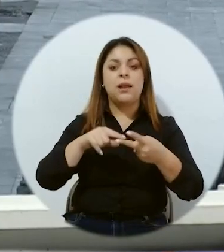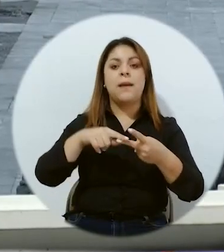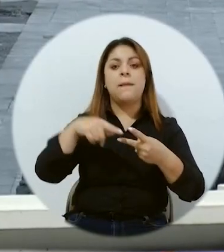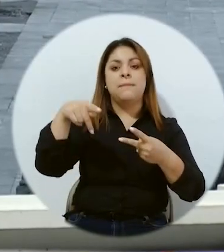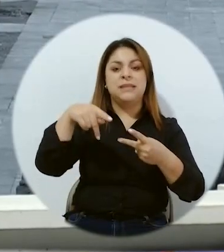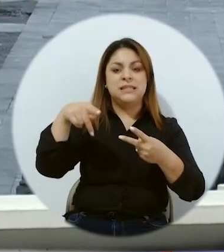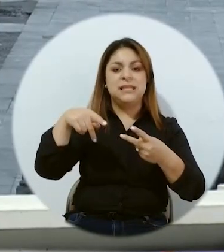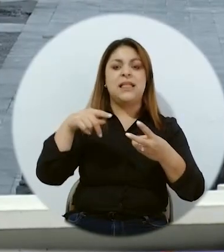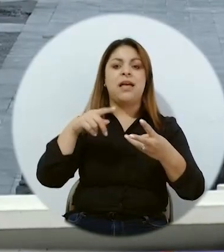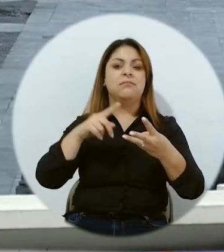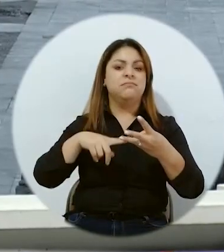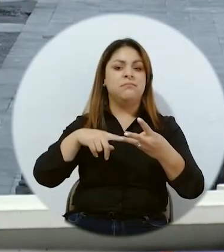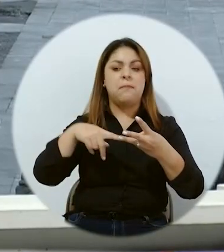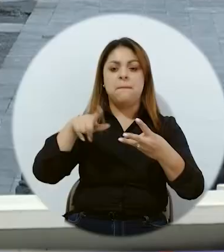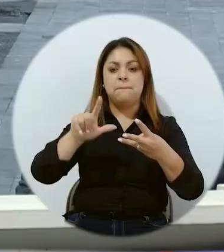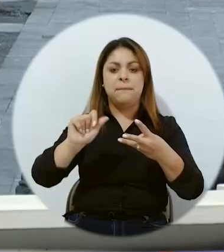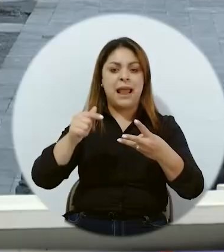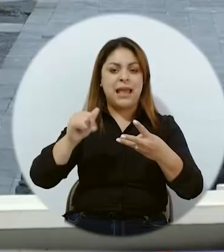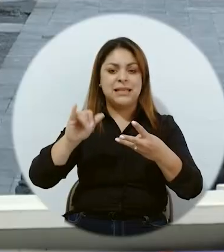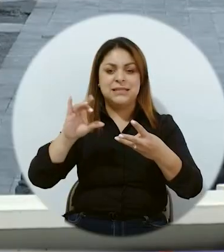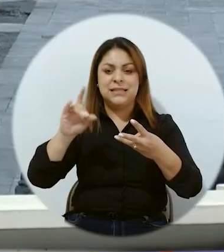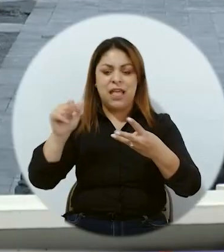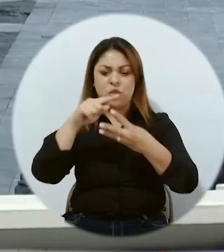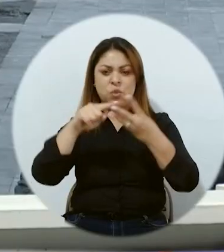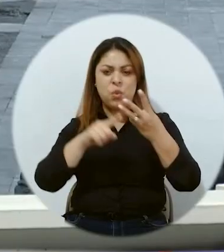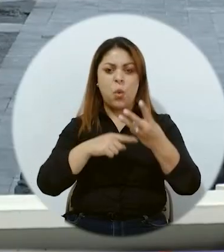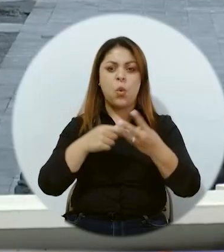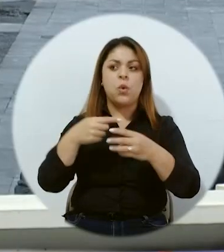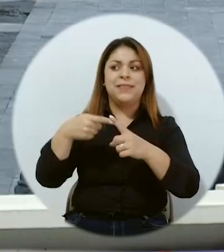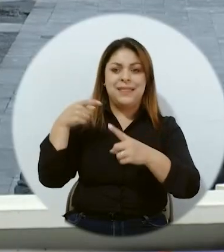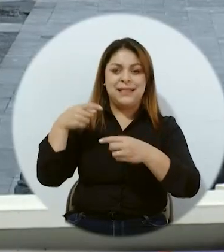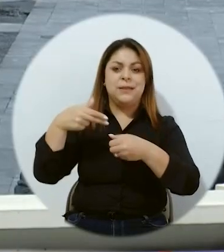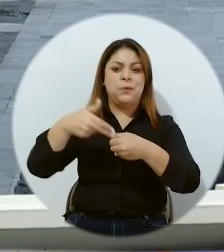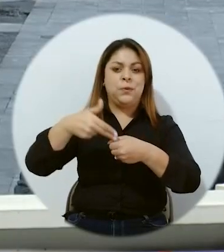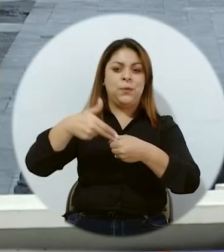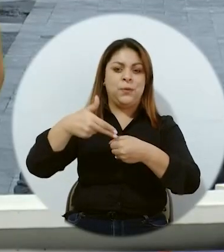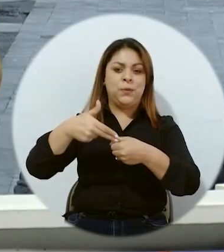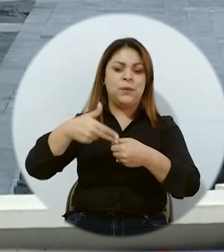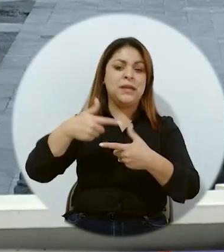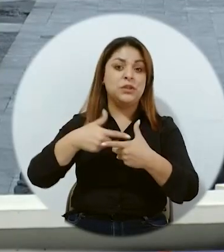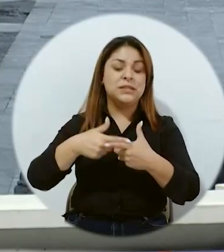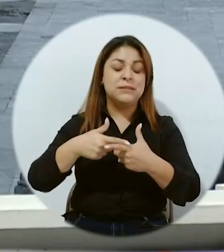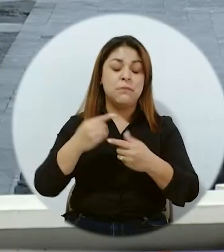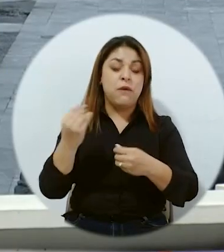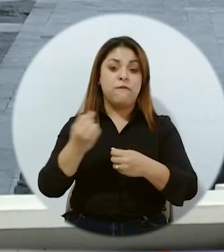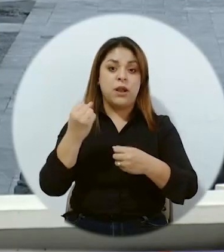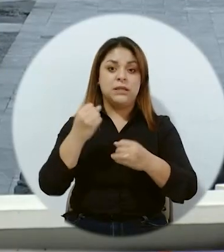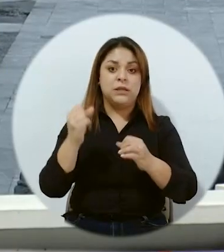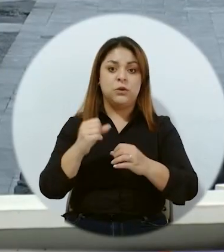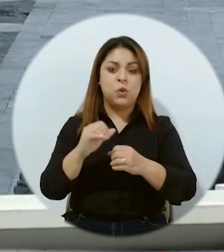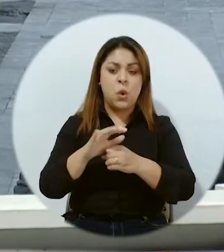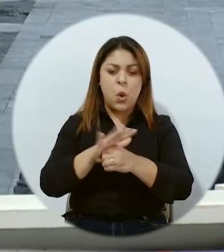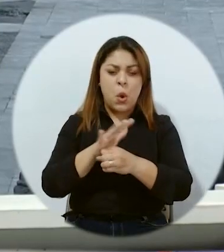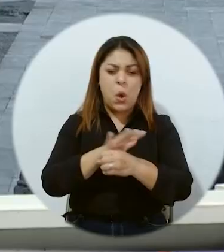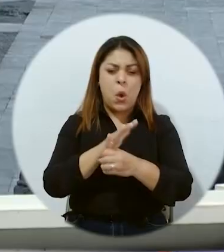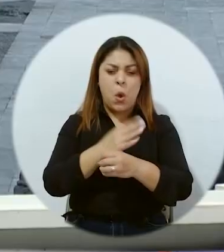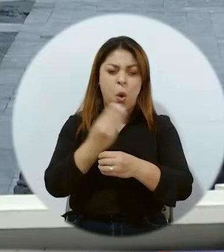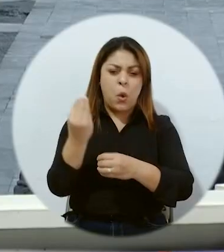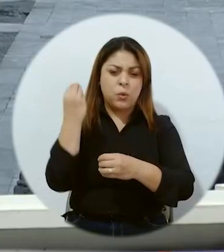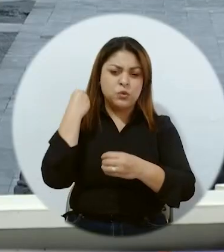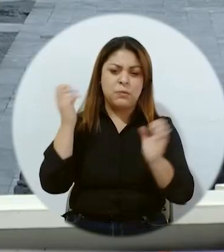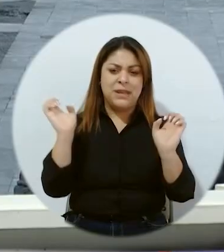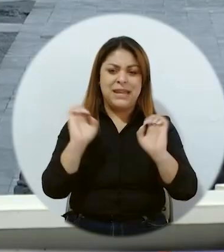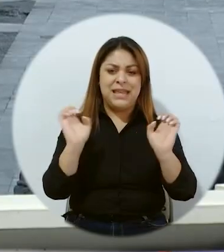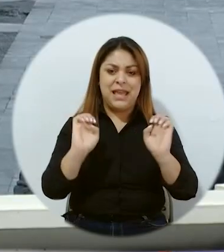sintéticos, ¿no? Igualmente los pesticidas, igualmente los fungicidas, todos son derivados del petróleo, entonces es altísimamente dependiente del consumo de